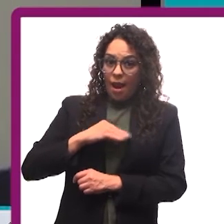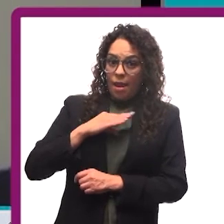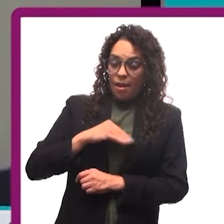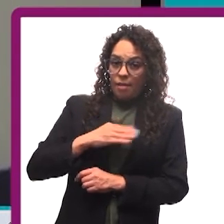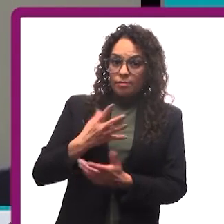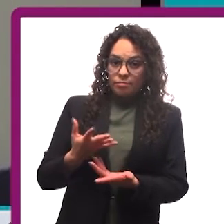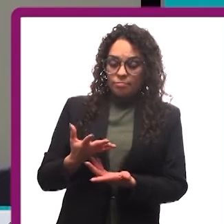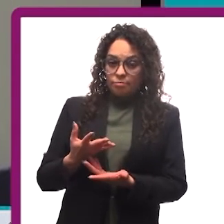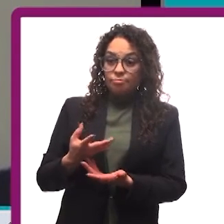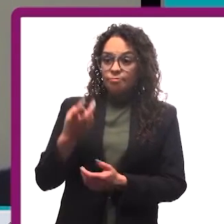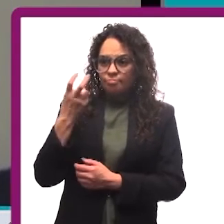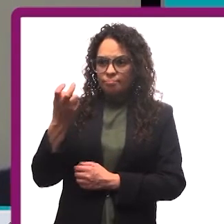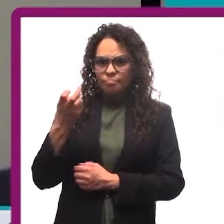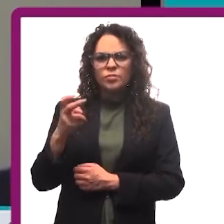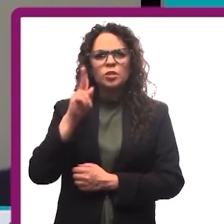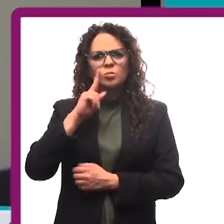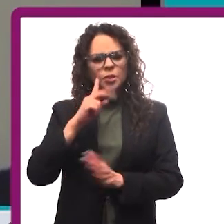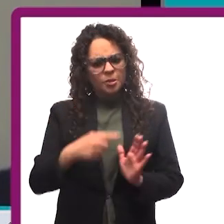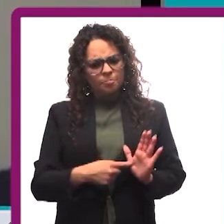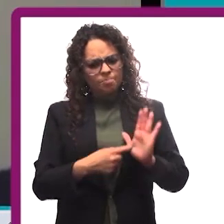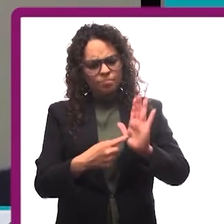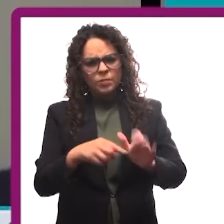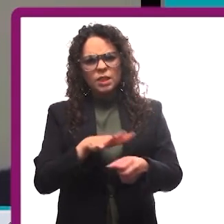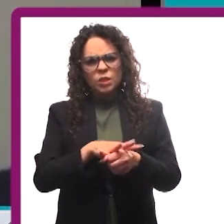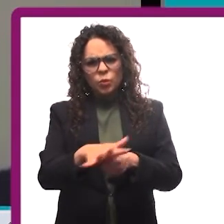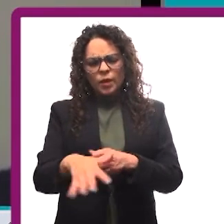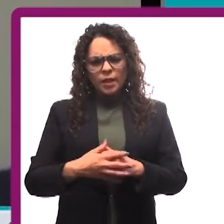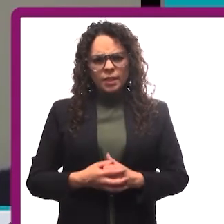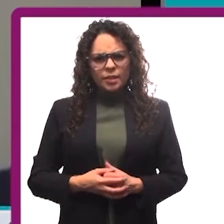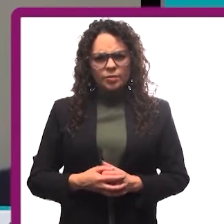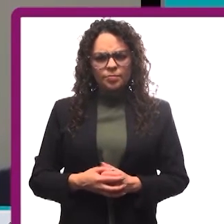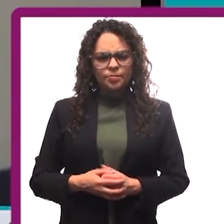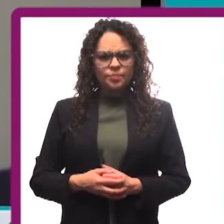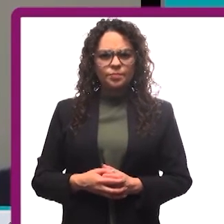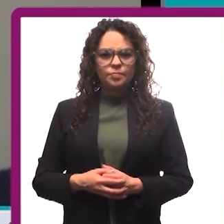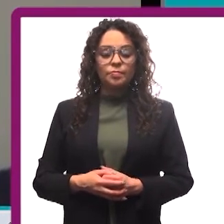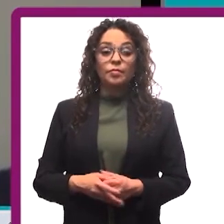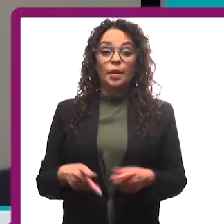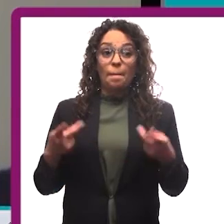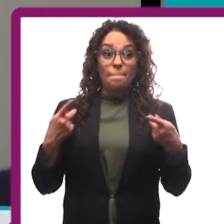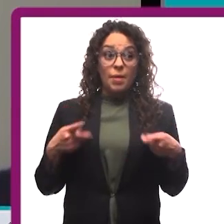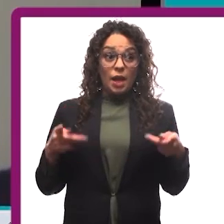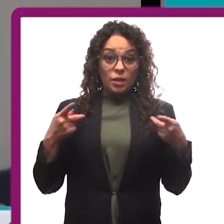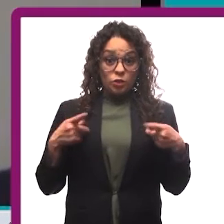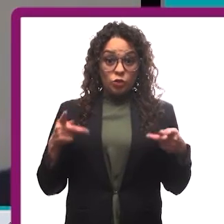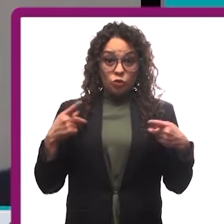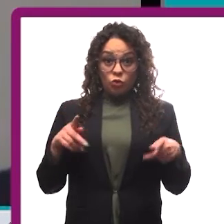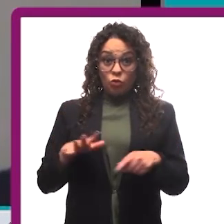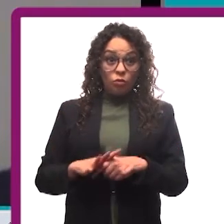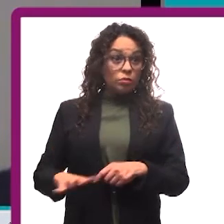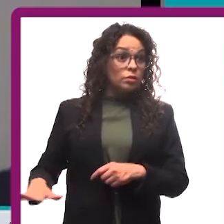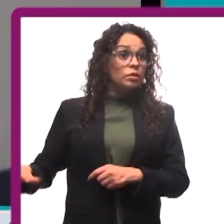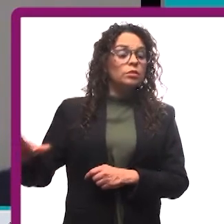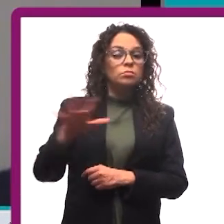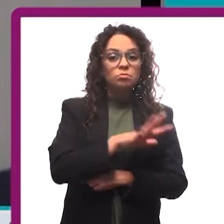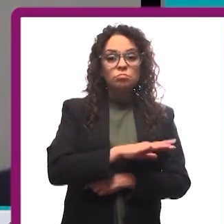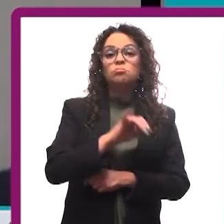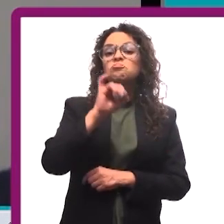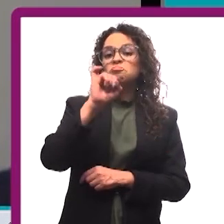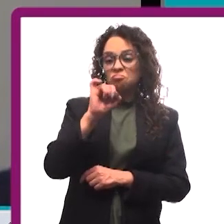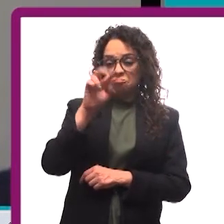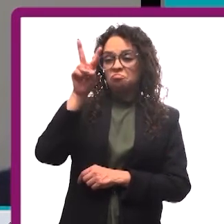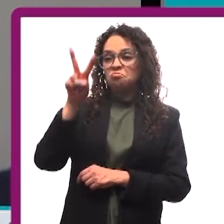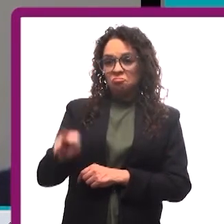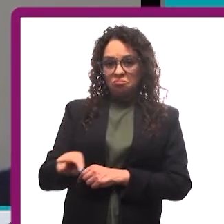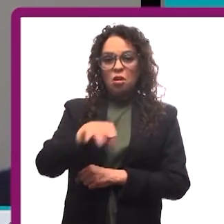que pone en evidencia esta teoría es que las personas pueden